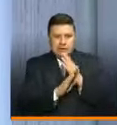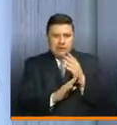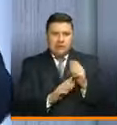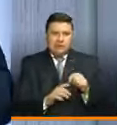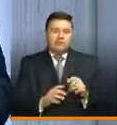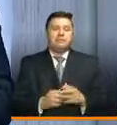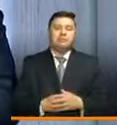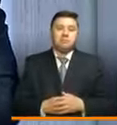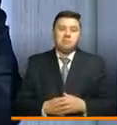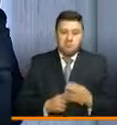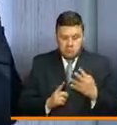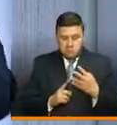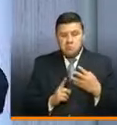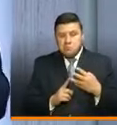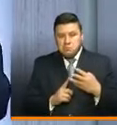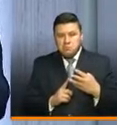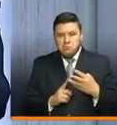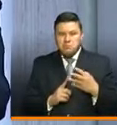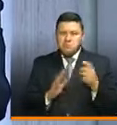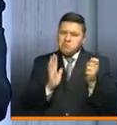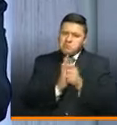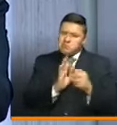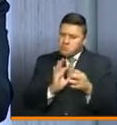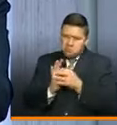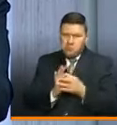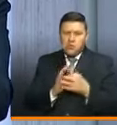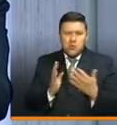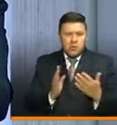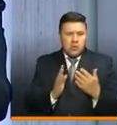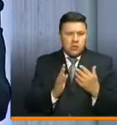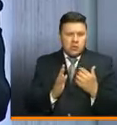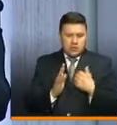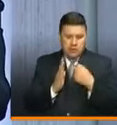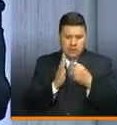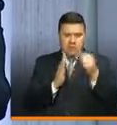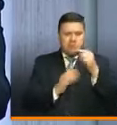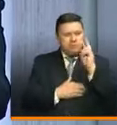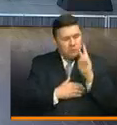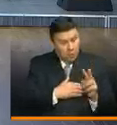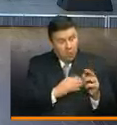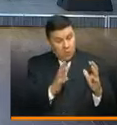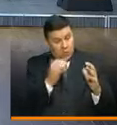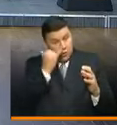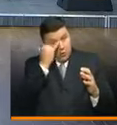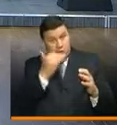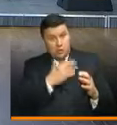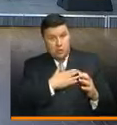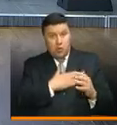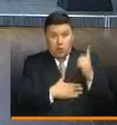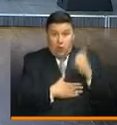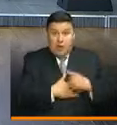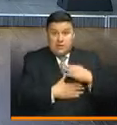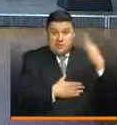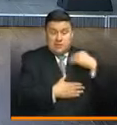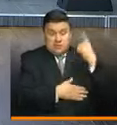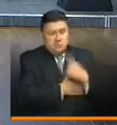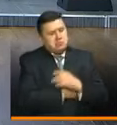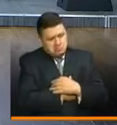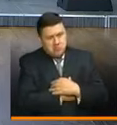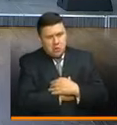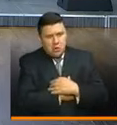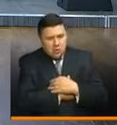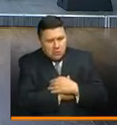vidas. Y lo tercero, quiero hacer un punto de unión, es como calificador. Lo que yo vi como parte del jurado calificador es una